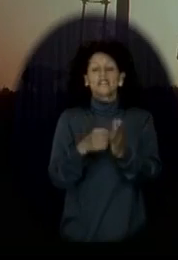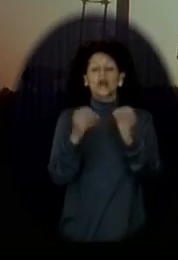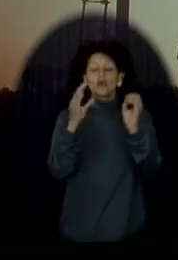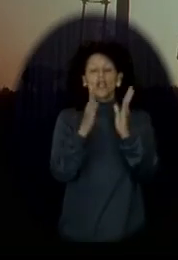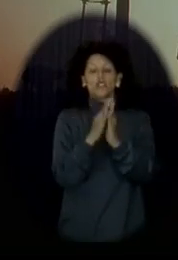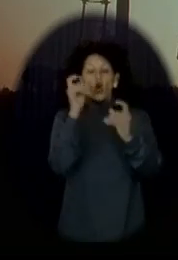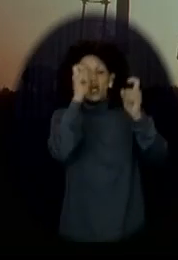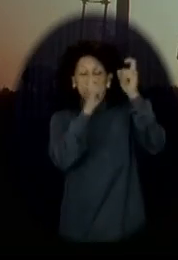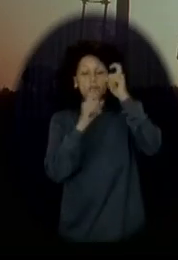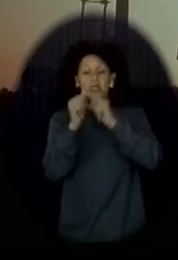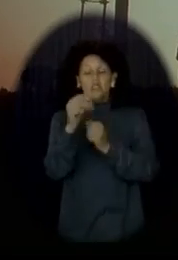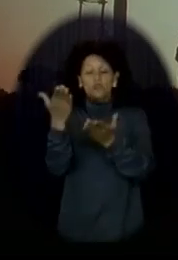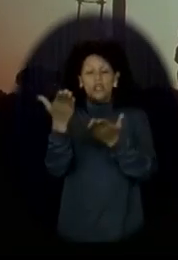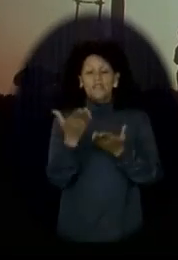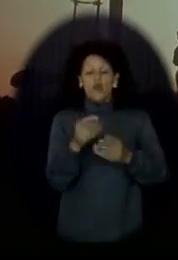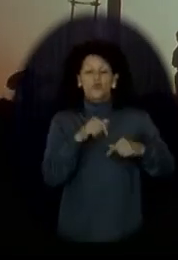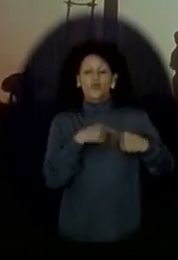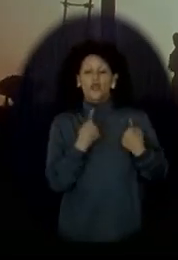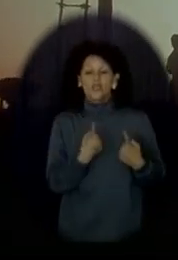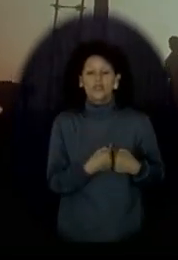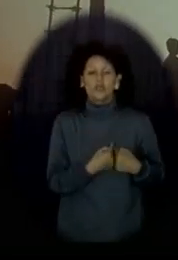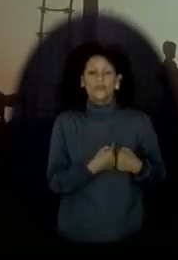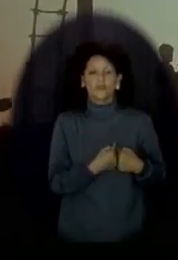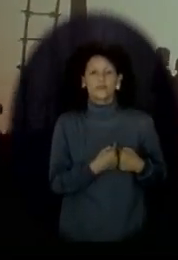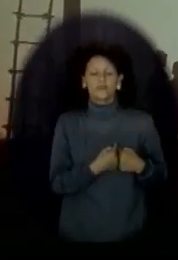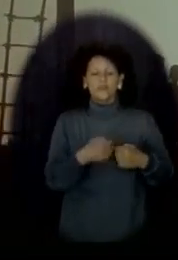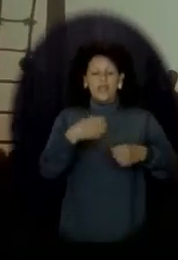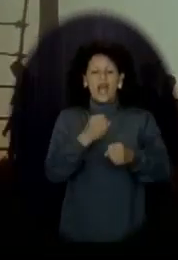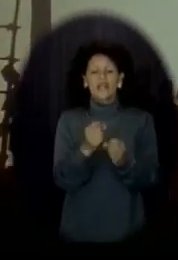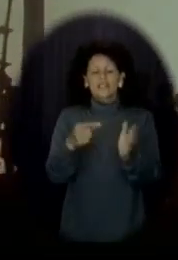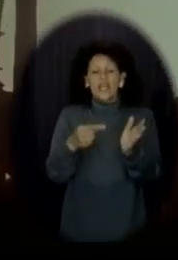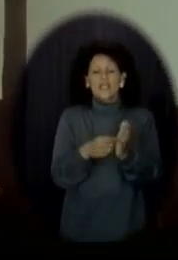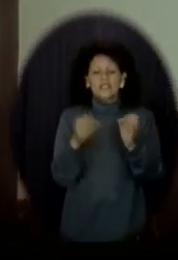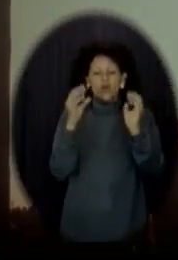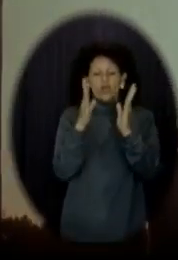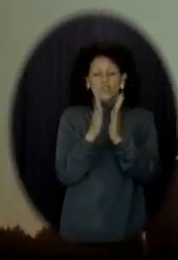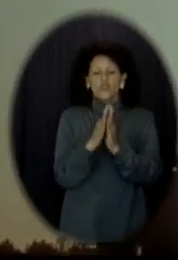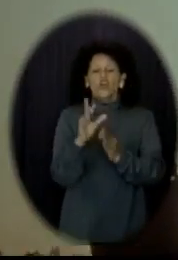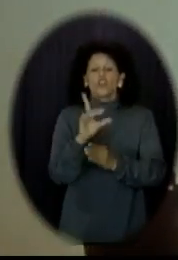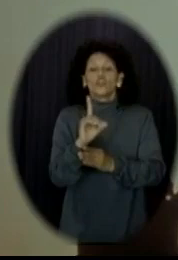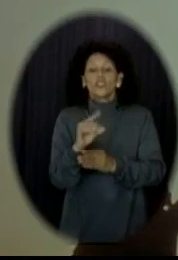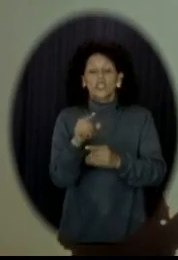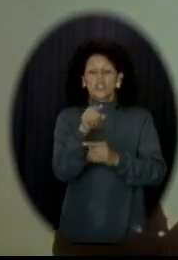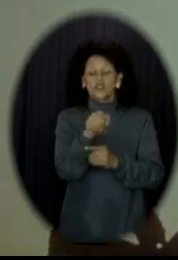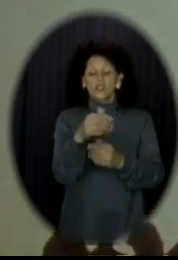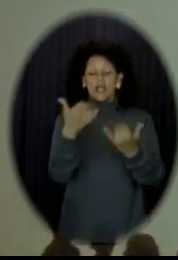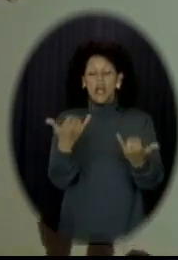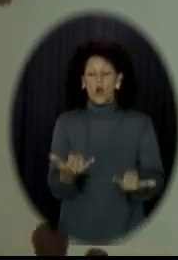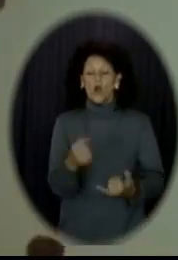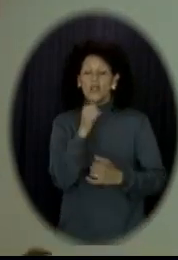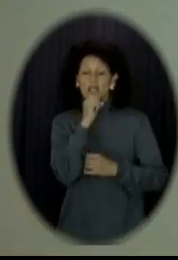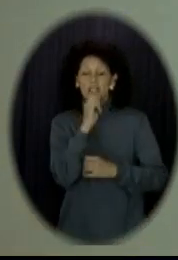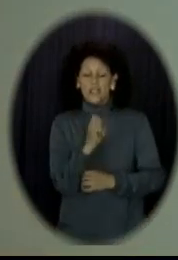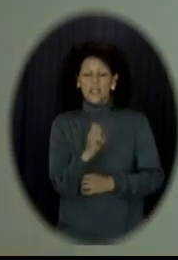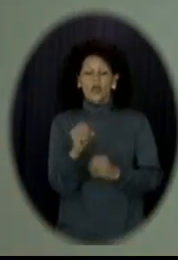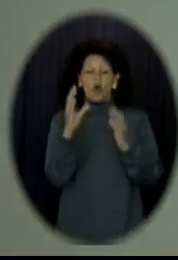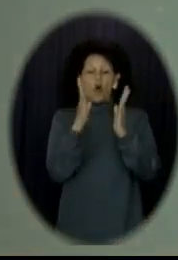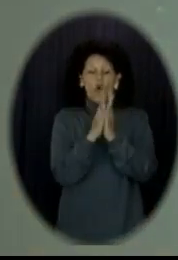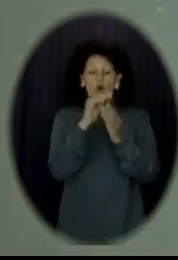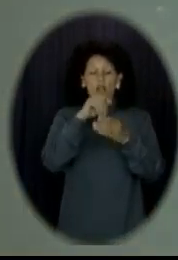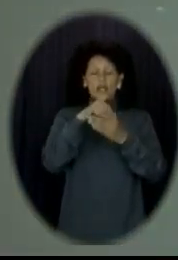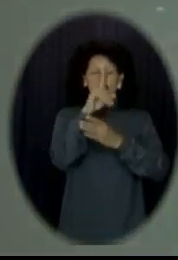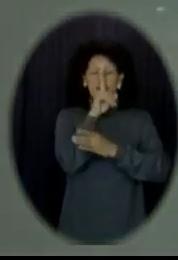Si esta oración expresa el deseo de tu corazón, hazla ahora mismo. Mientras yo la